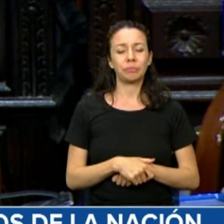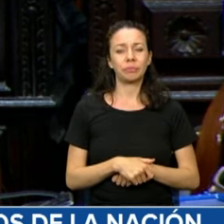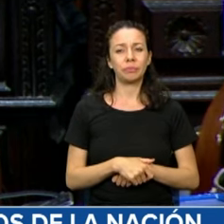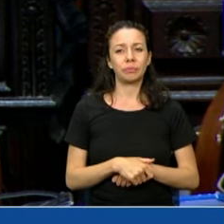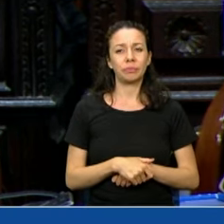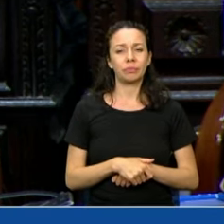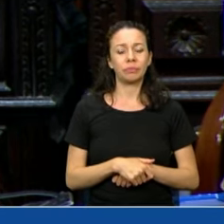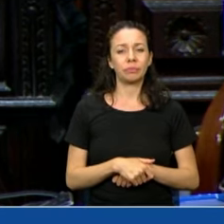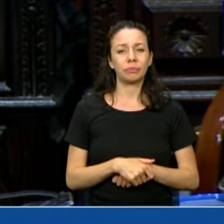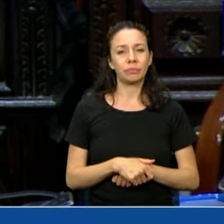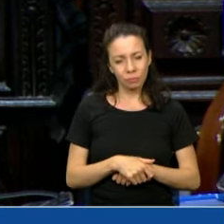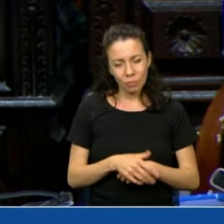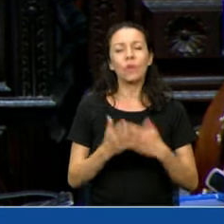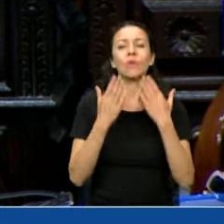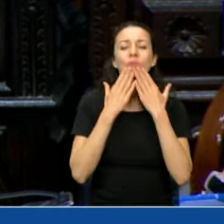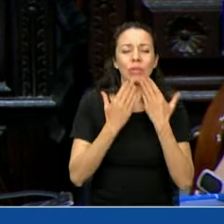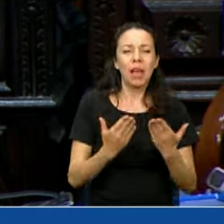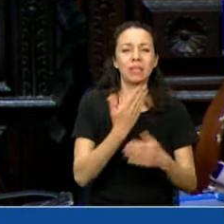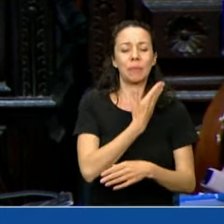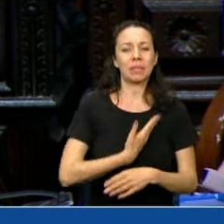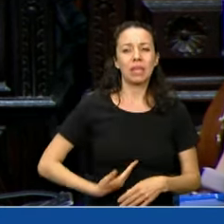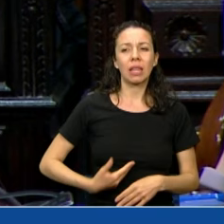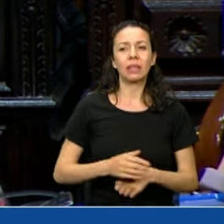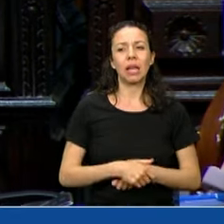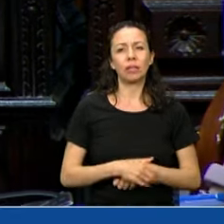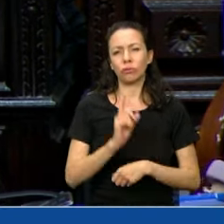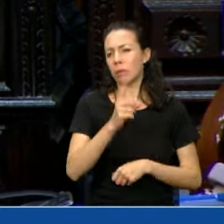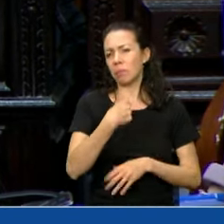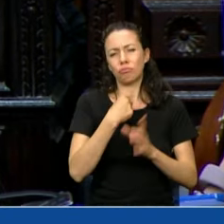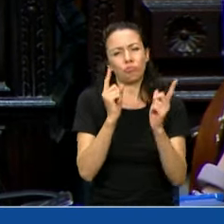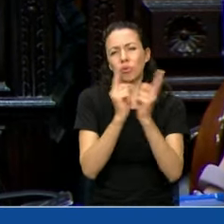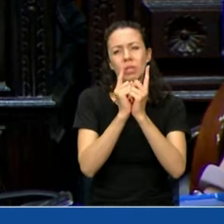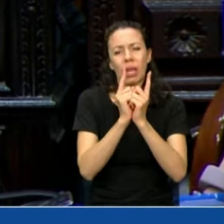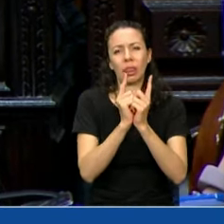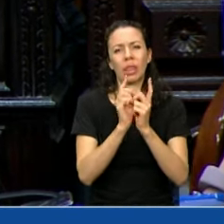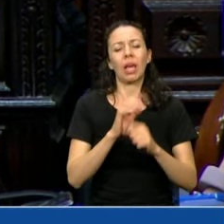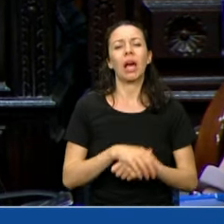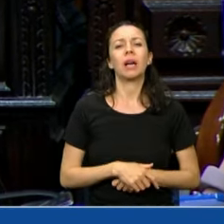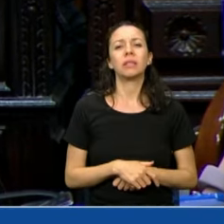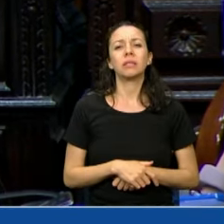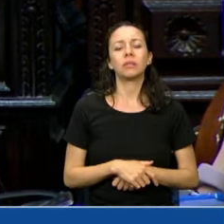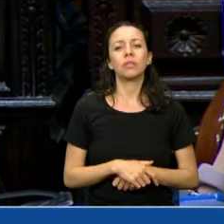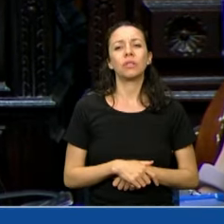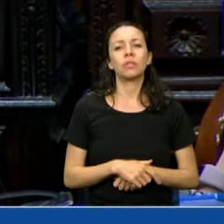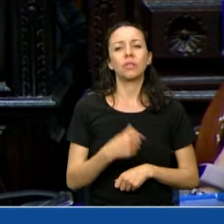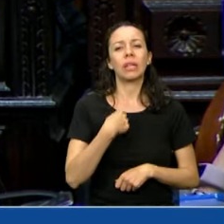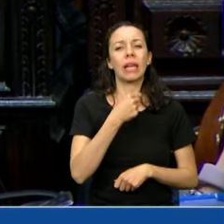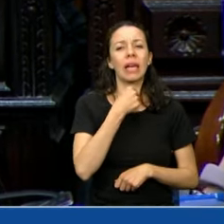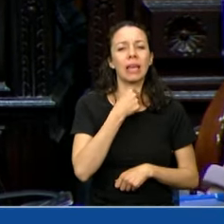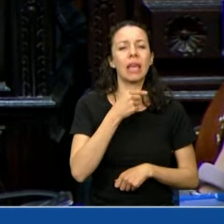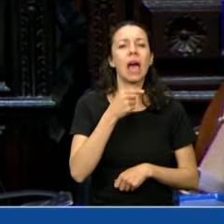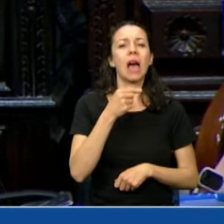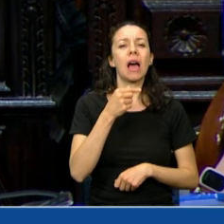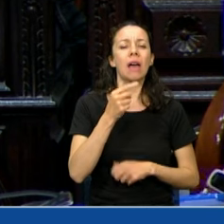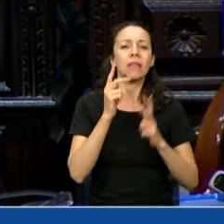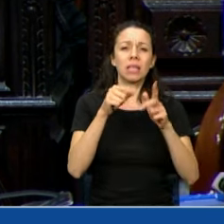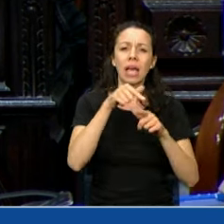macha Gracias presidenta eh pero quería destacar en principio que este